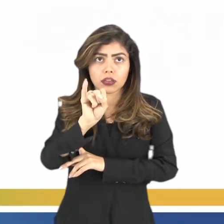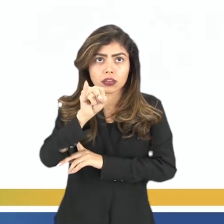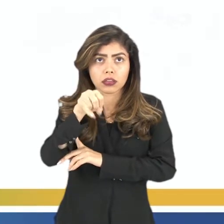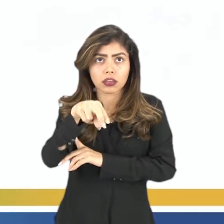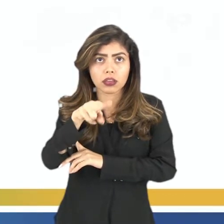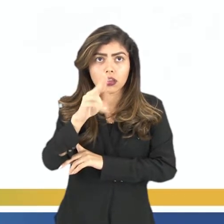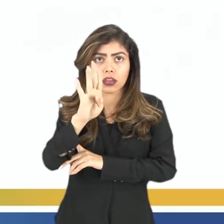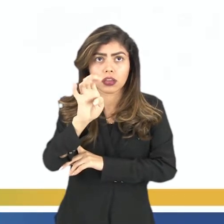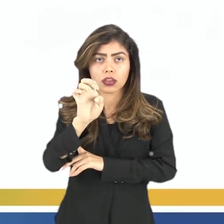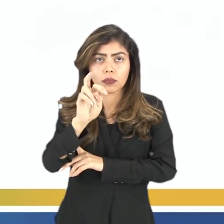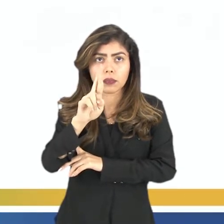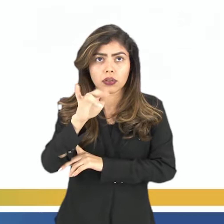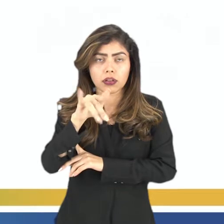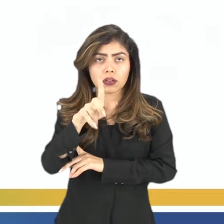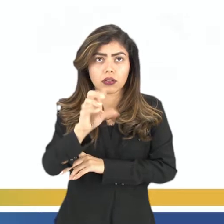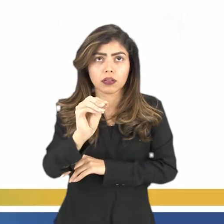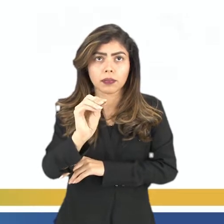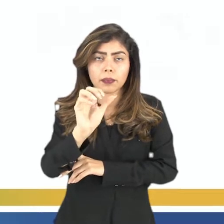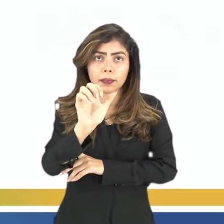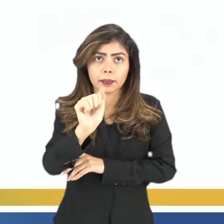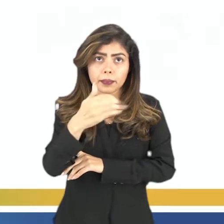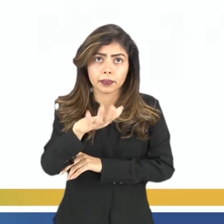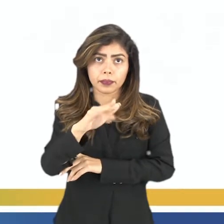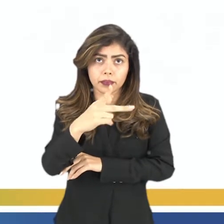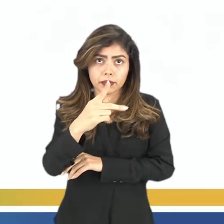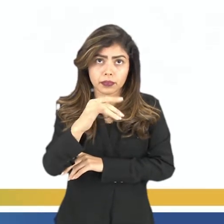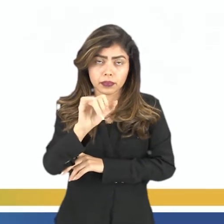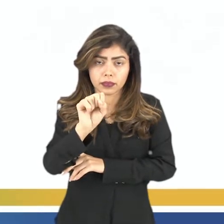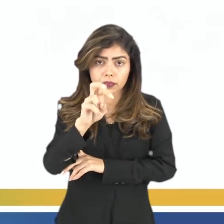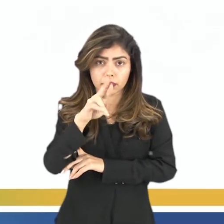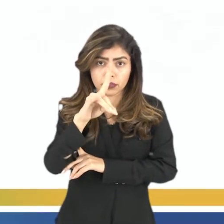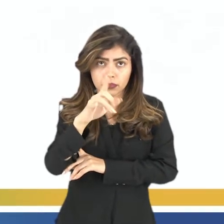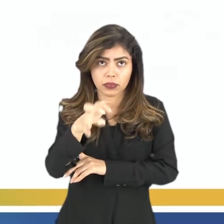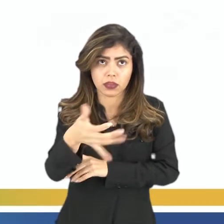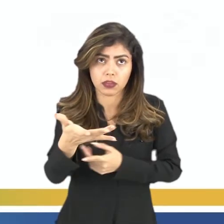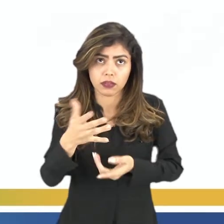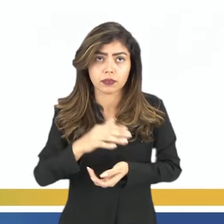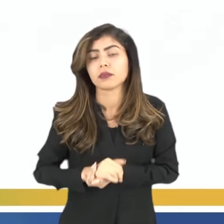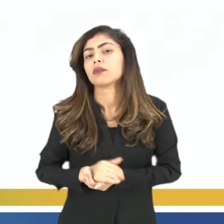a pesar de. Las disyuntivas, por ejemplo,